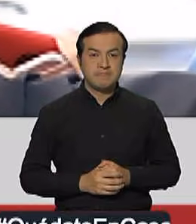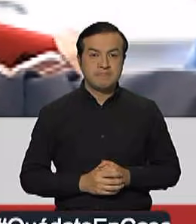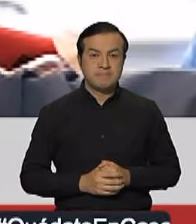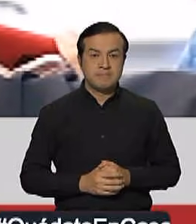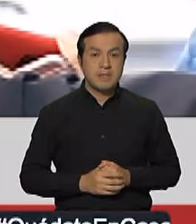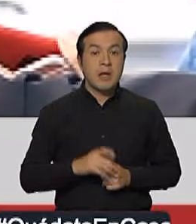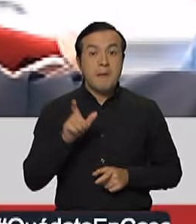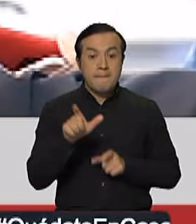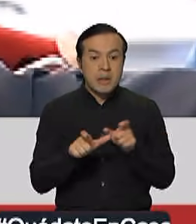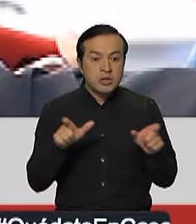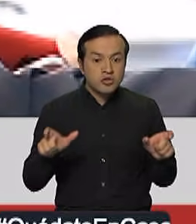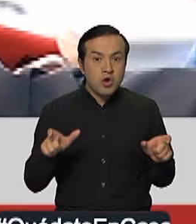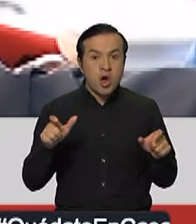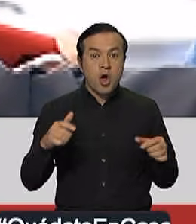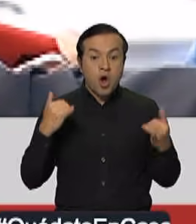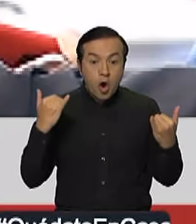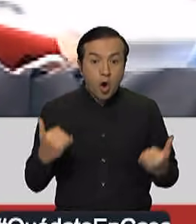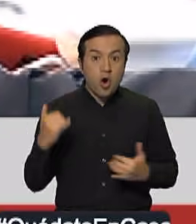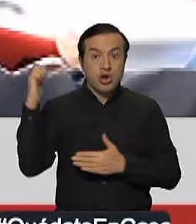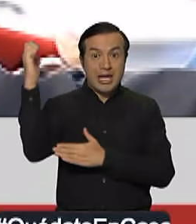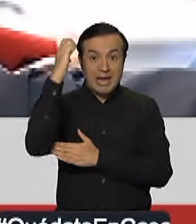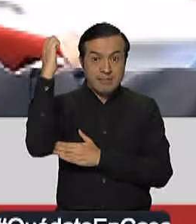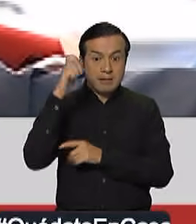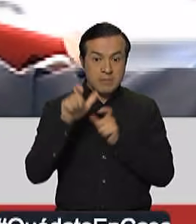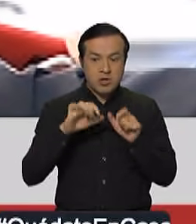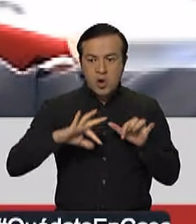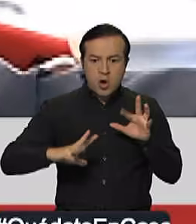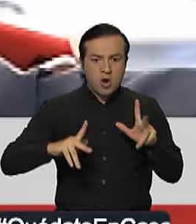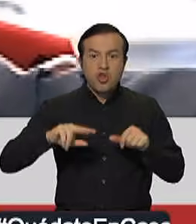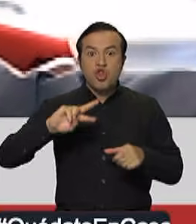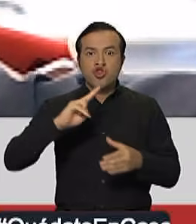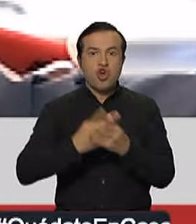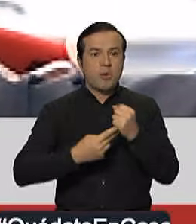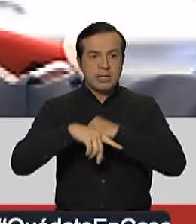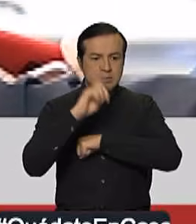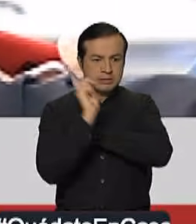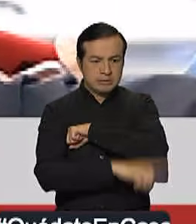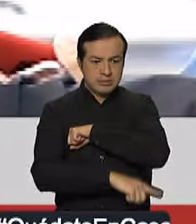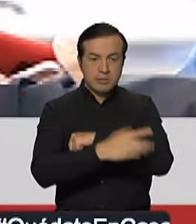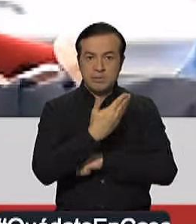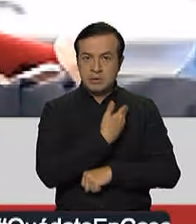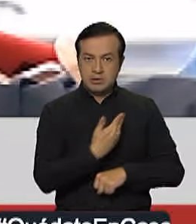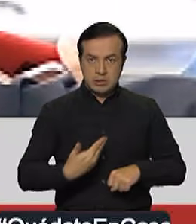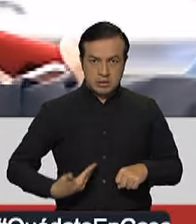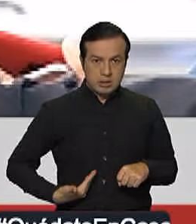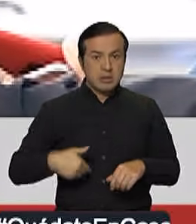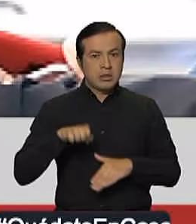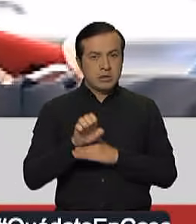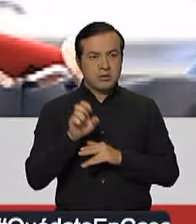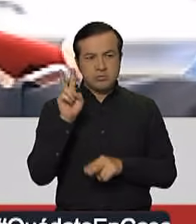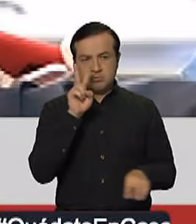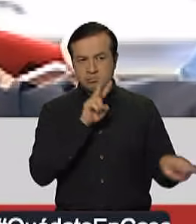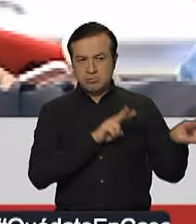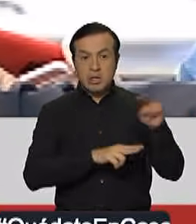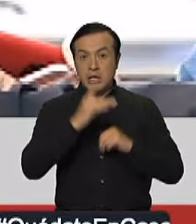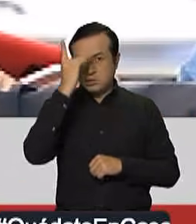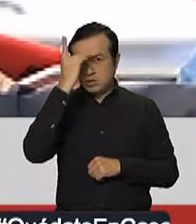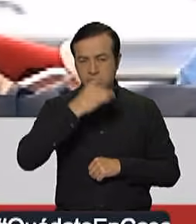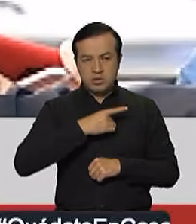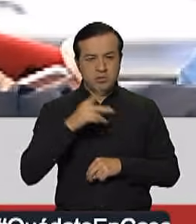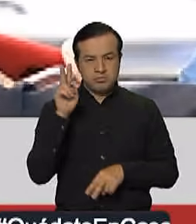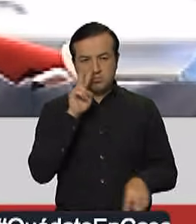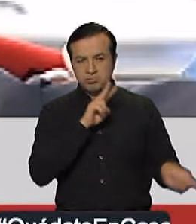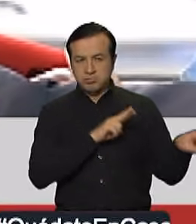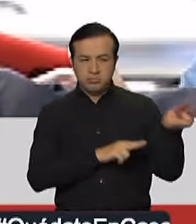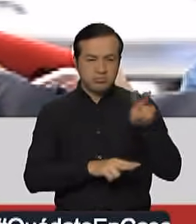Quien roba en medio de una emergencia y quien roba en salud tiene que tener el doble del castigo. El presidente de la República está valorando tomar ciertas decisiones en términos